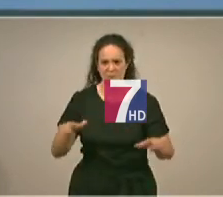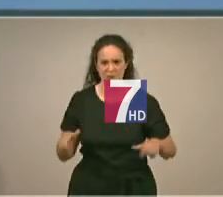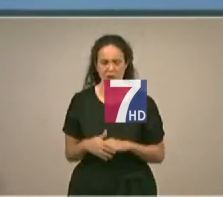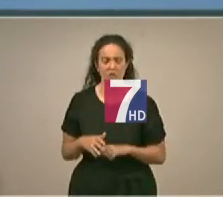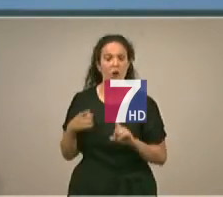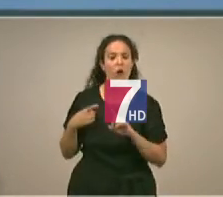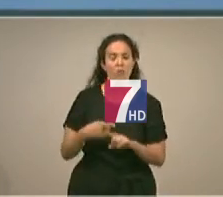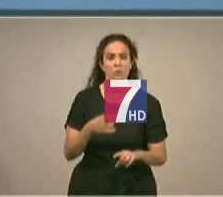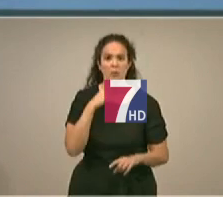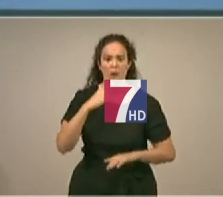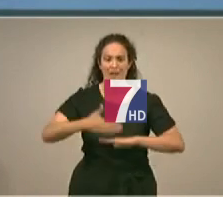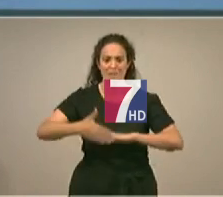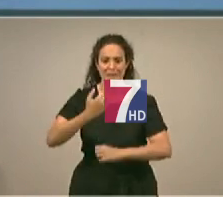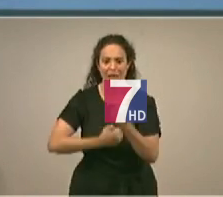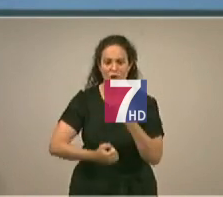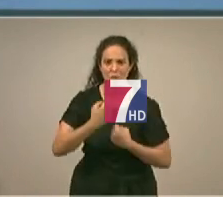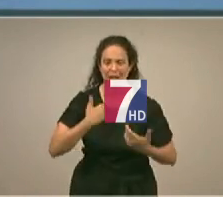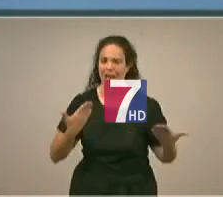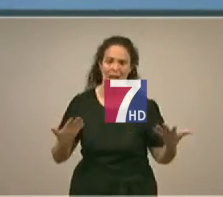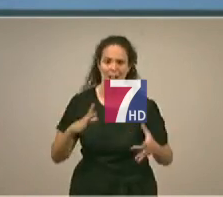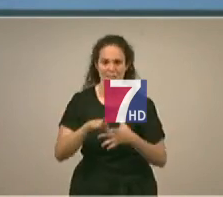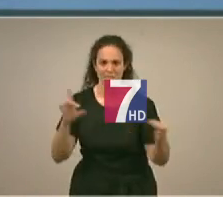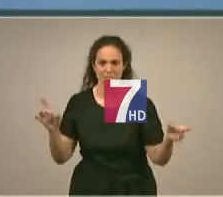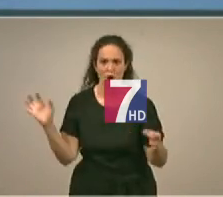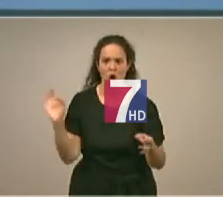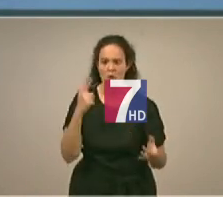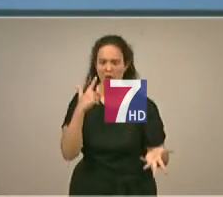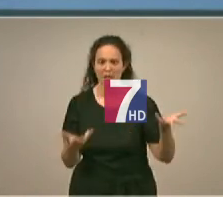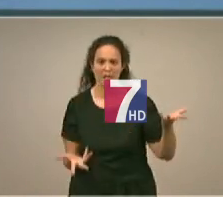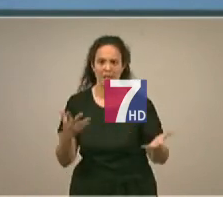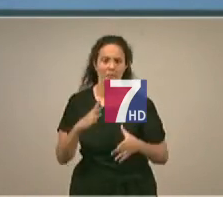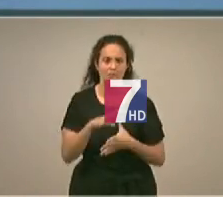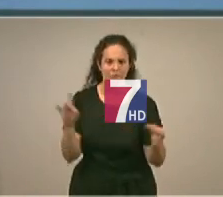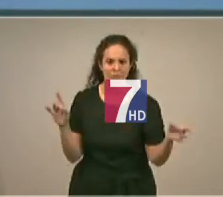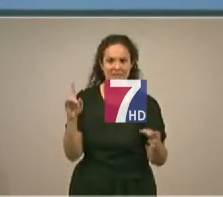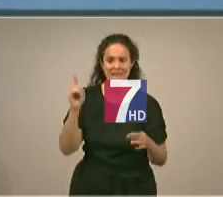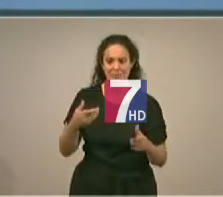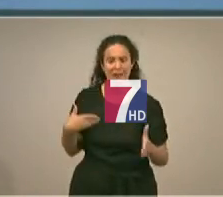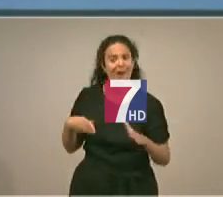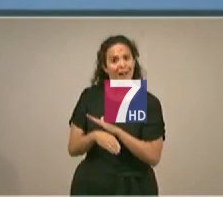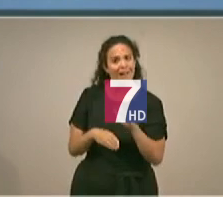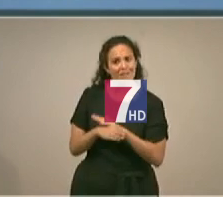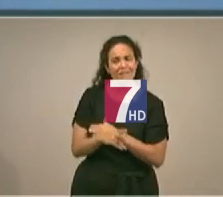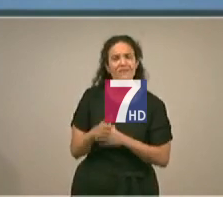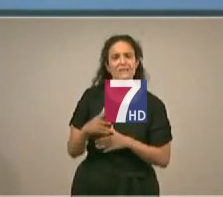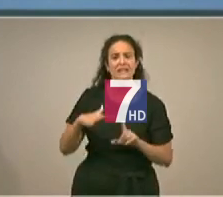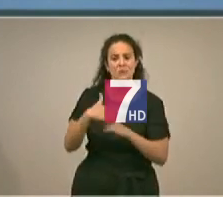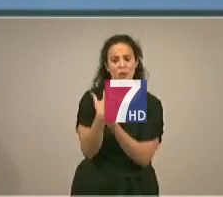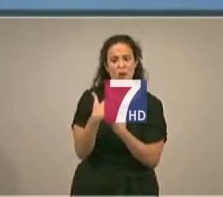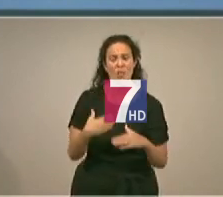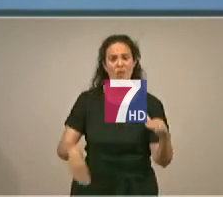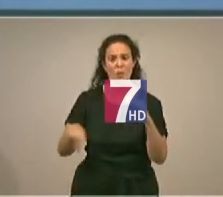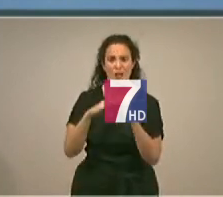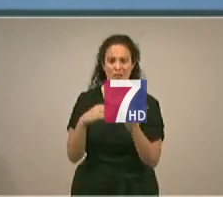para compensar posibles limitaciones económicas o desequilibrios y garantizar el acceso a la educación en situación de